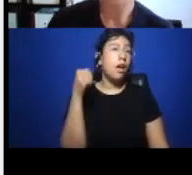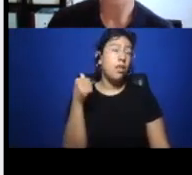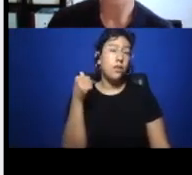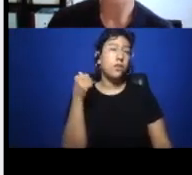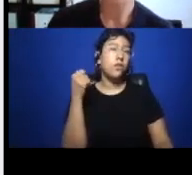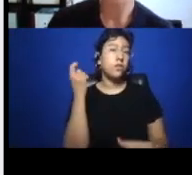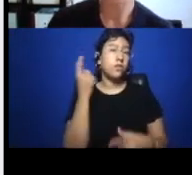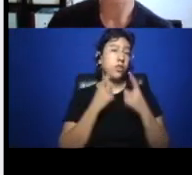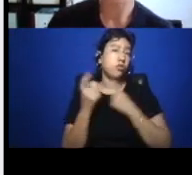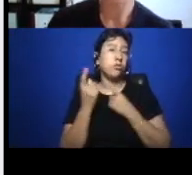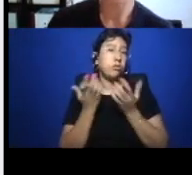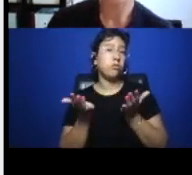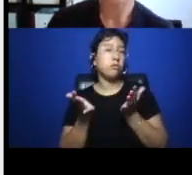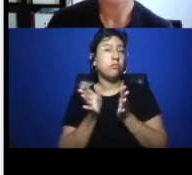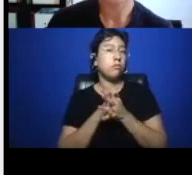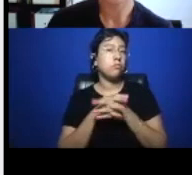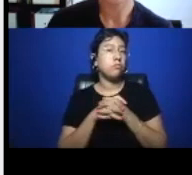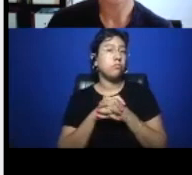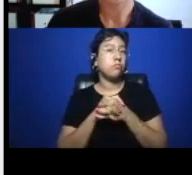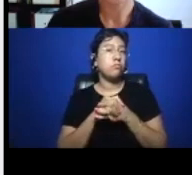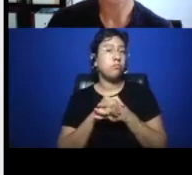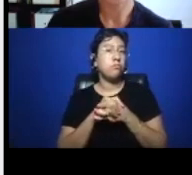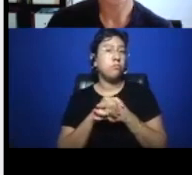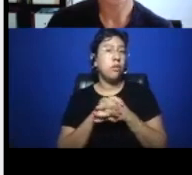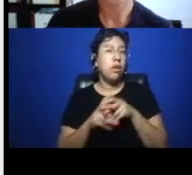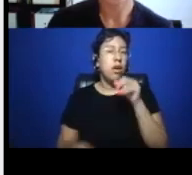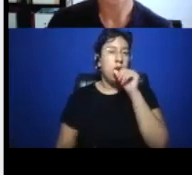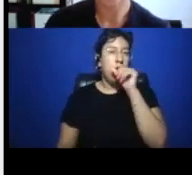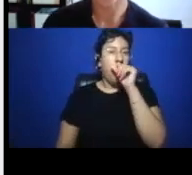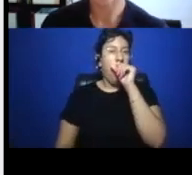¿Algunas otras preguntas prácticas?